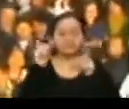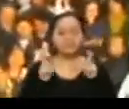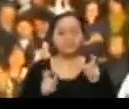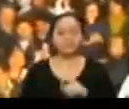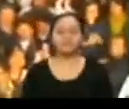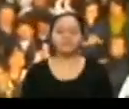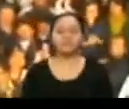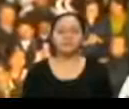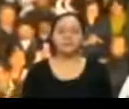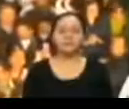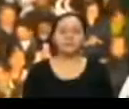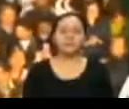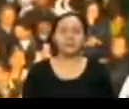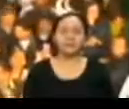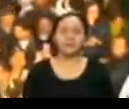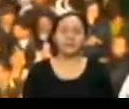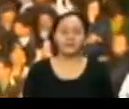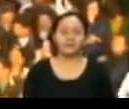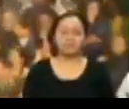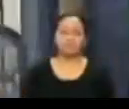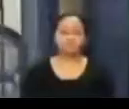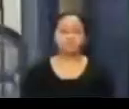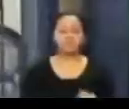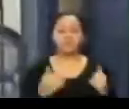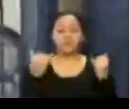Hoy se quejan,